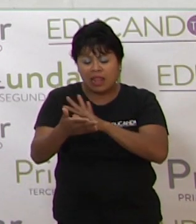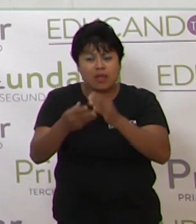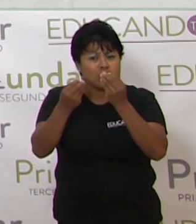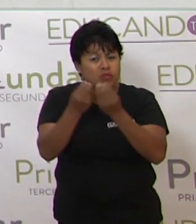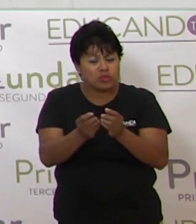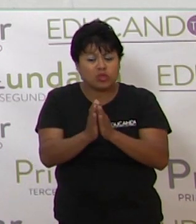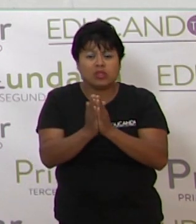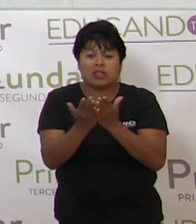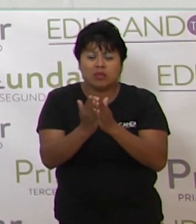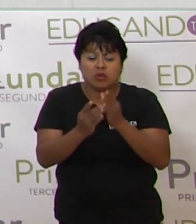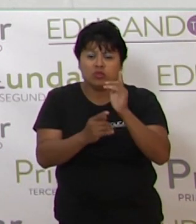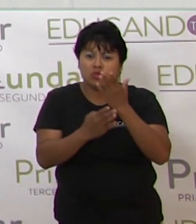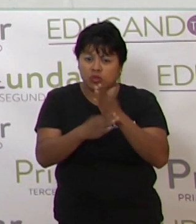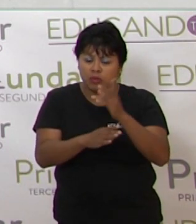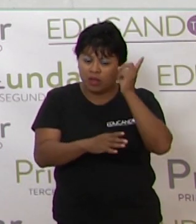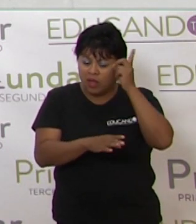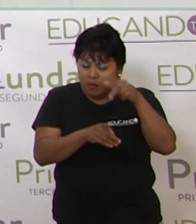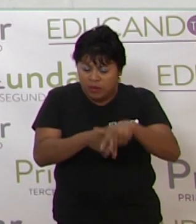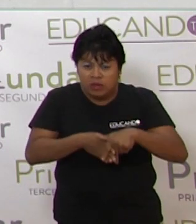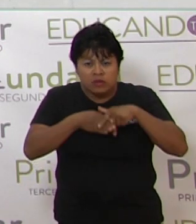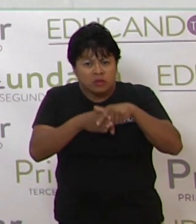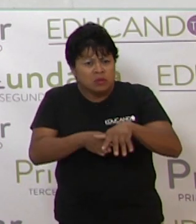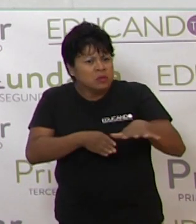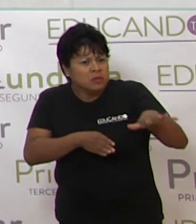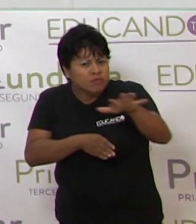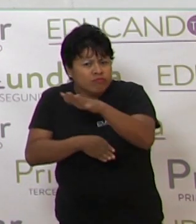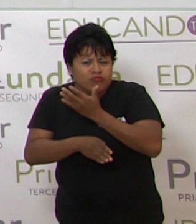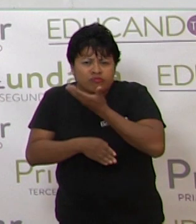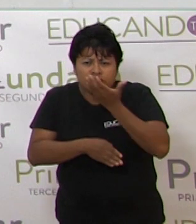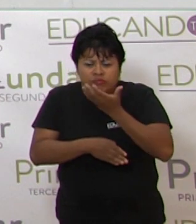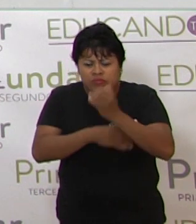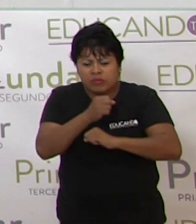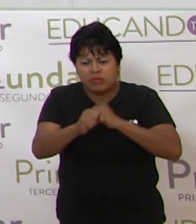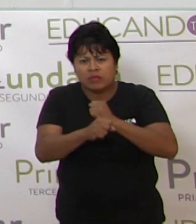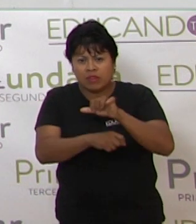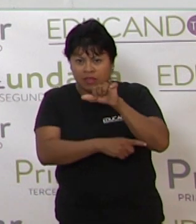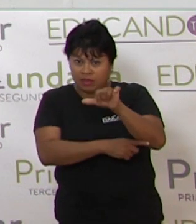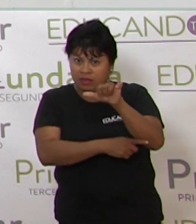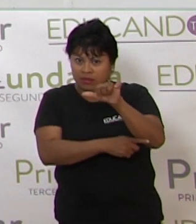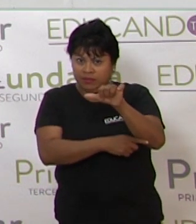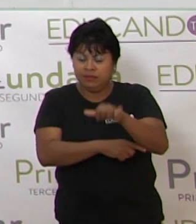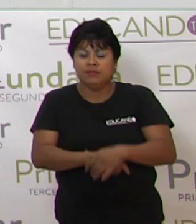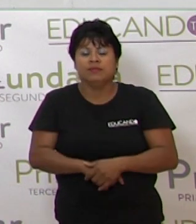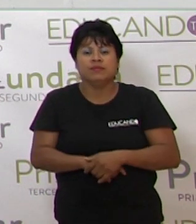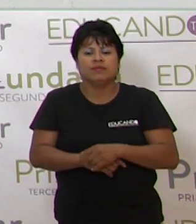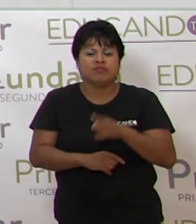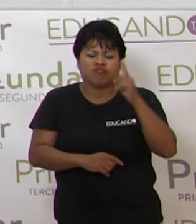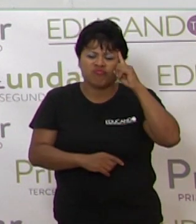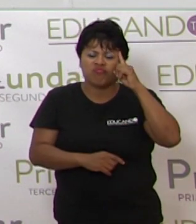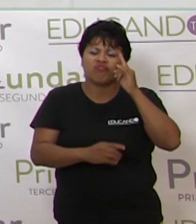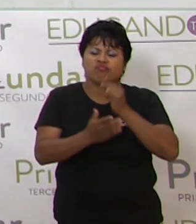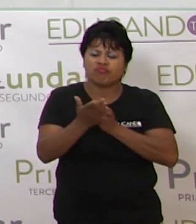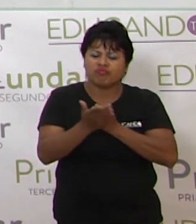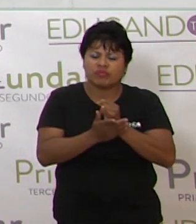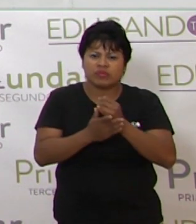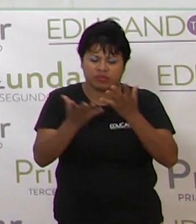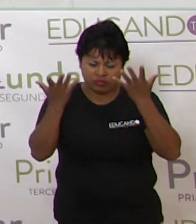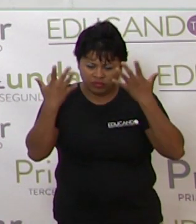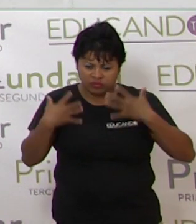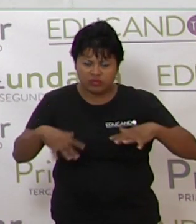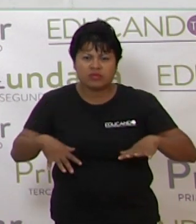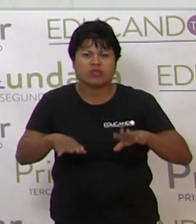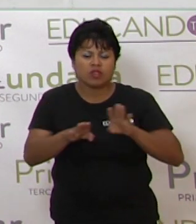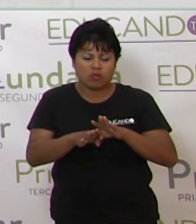muchos libros de caballería, un género popular en el siglo XVI, decide disfrazarse